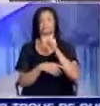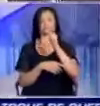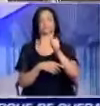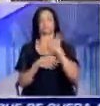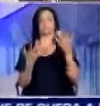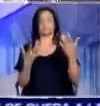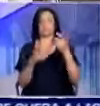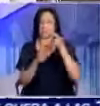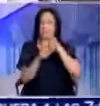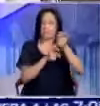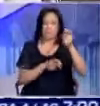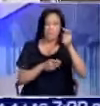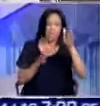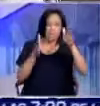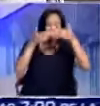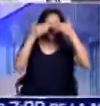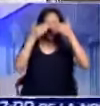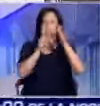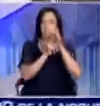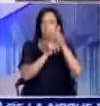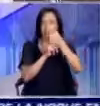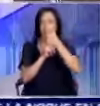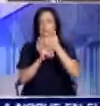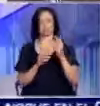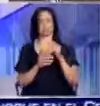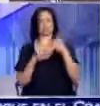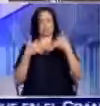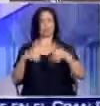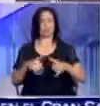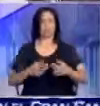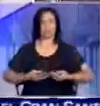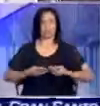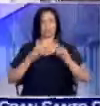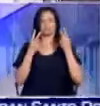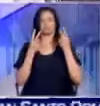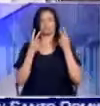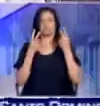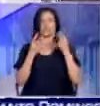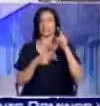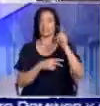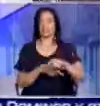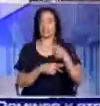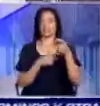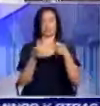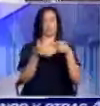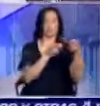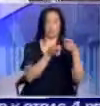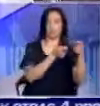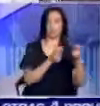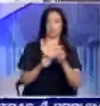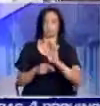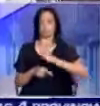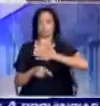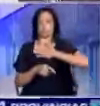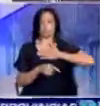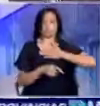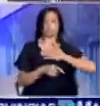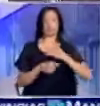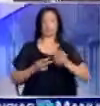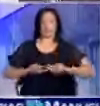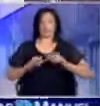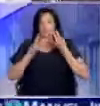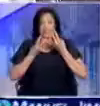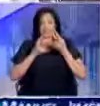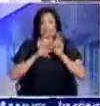llamemos engaño y lo que está en juego es la vida el negocio de nadie es la